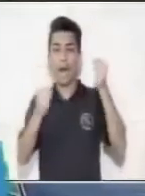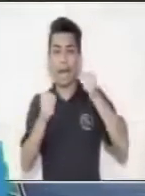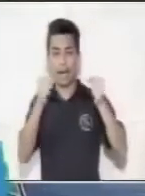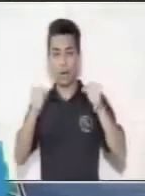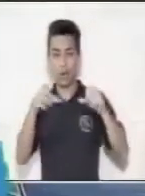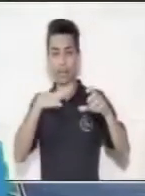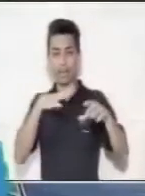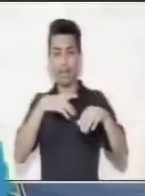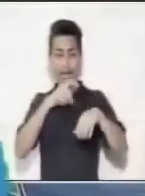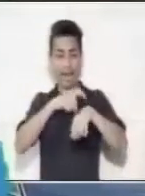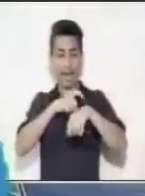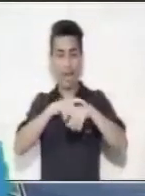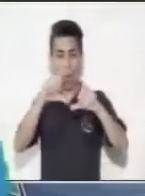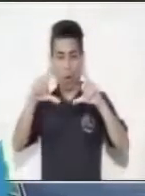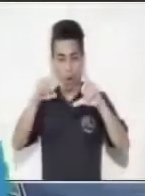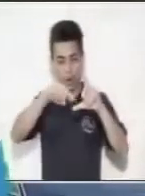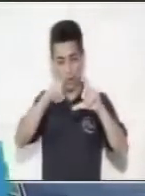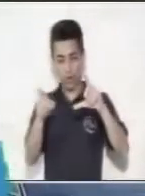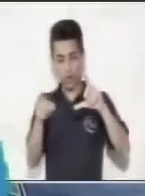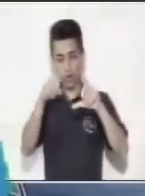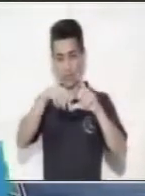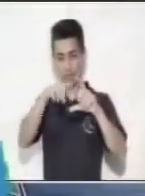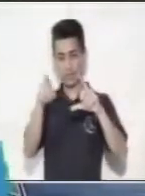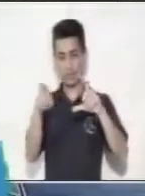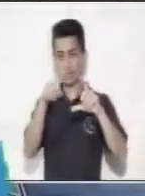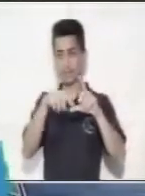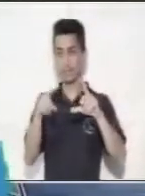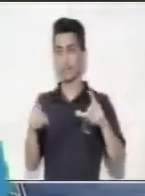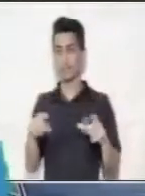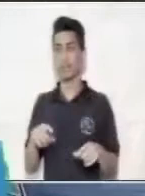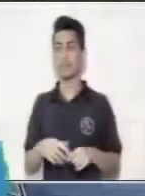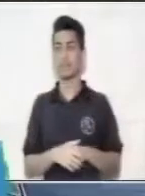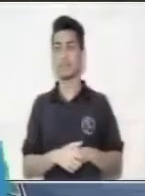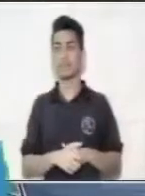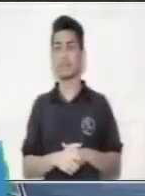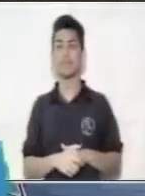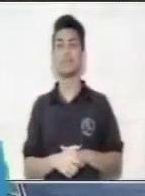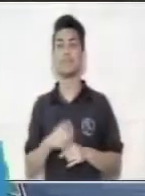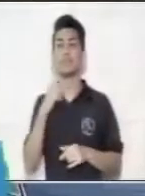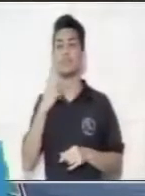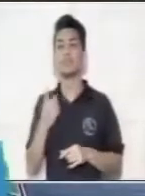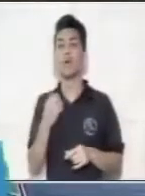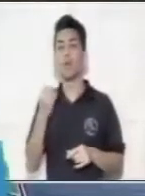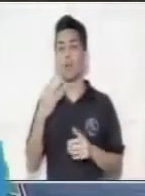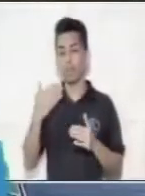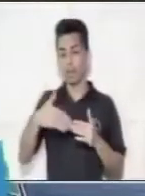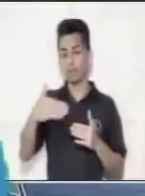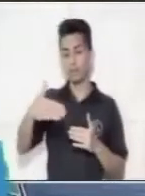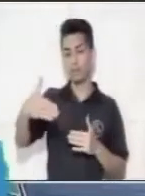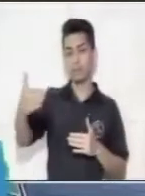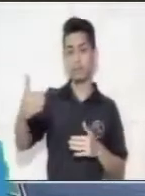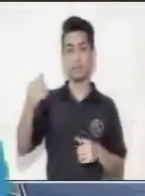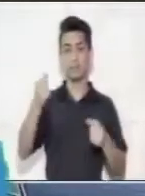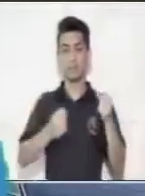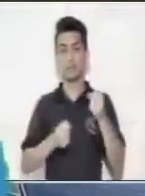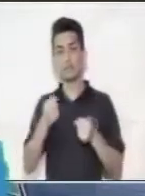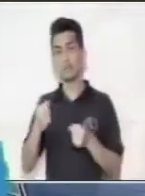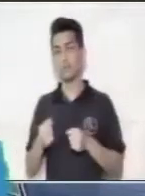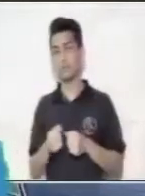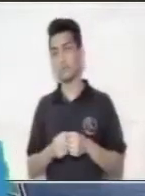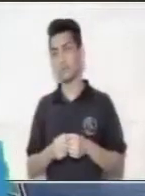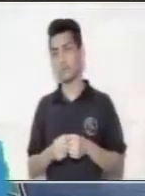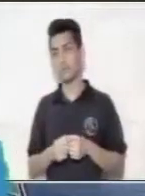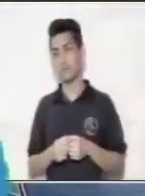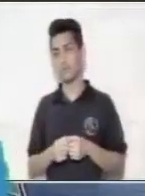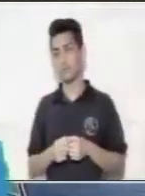relojito, ¿sí? Llamémoslo así, ese relojito que va marcando la cantidad del movimiento del vehículo,